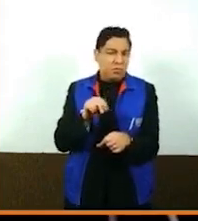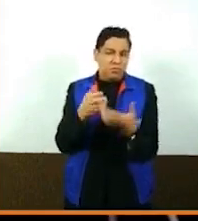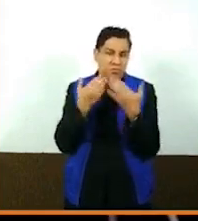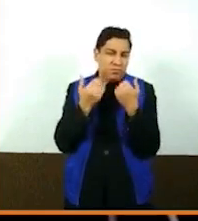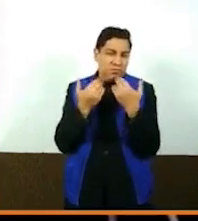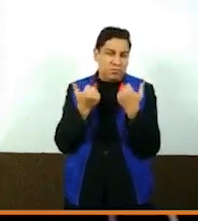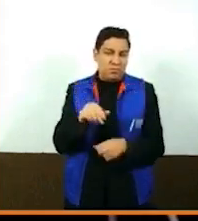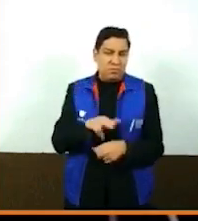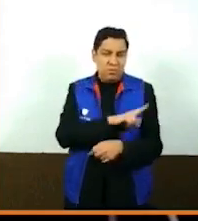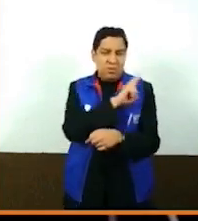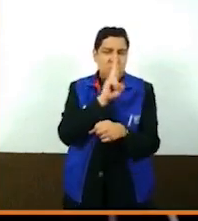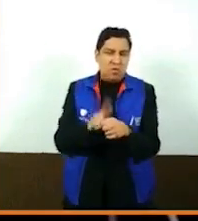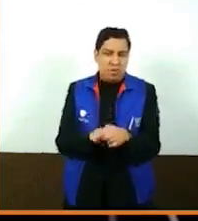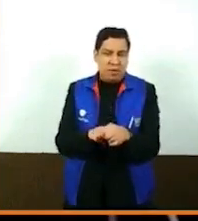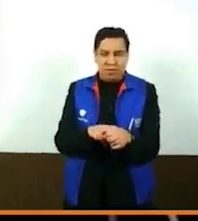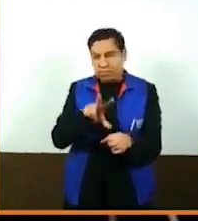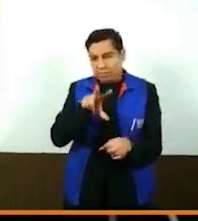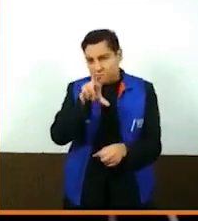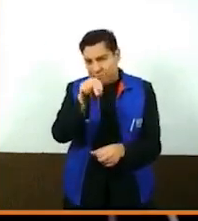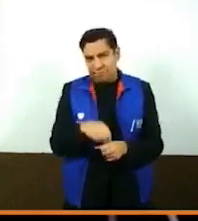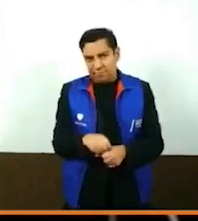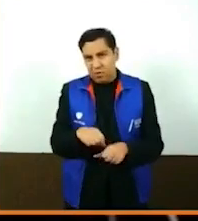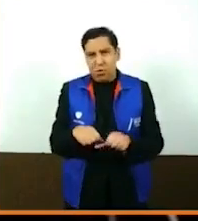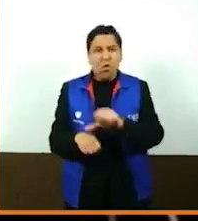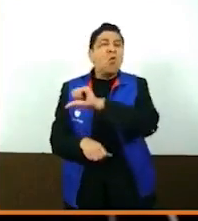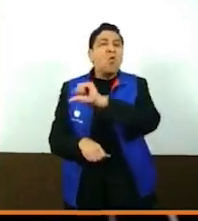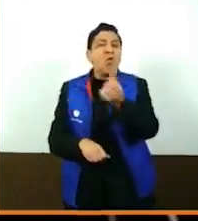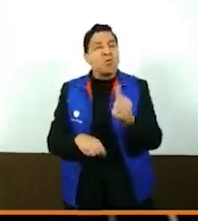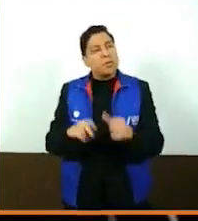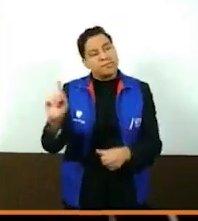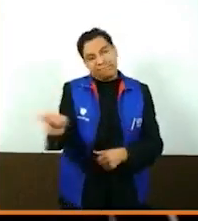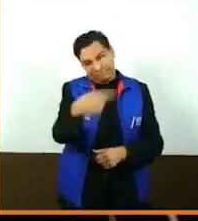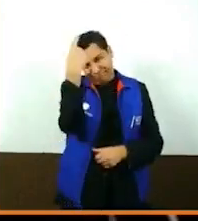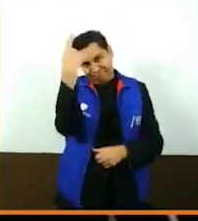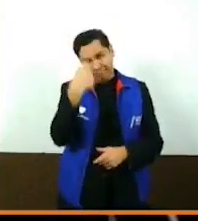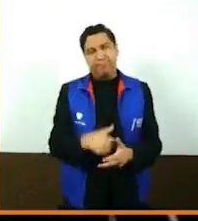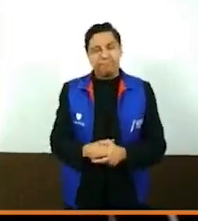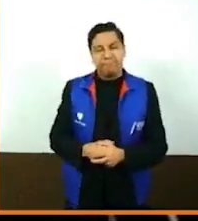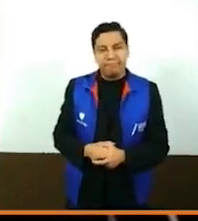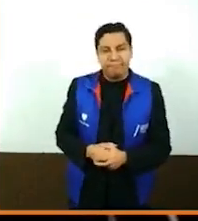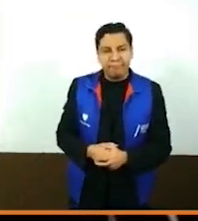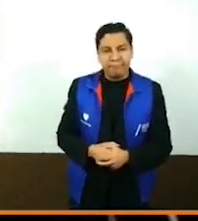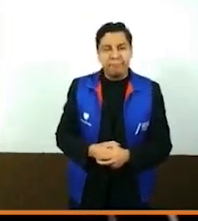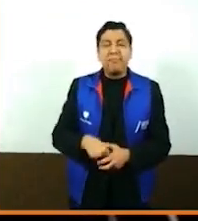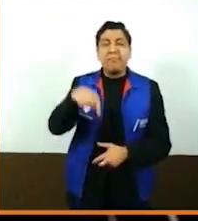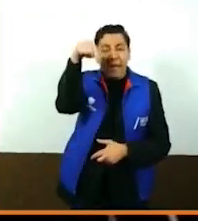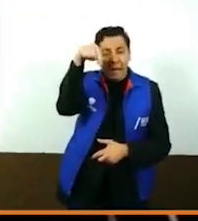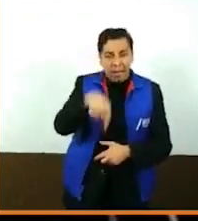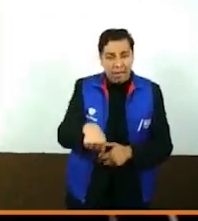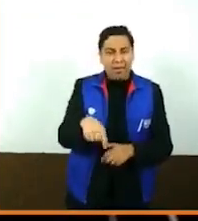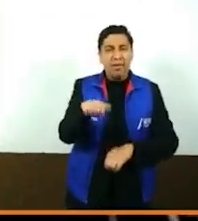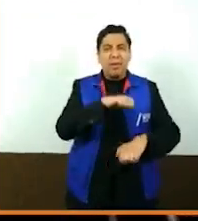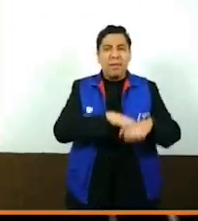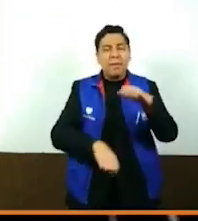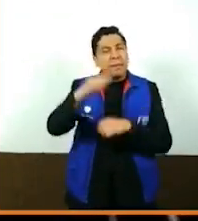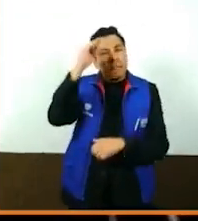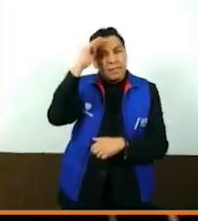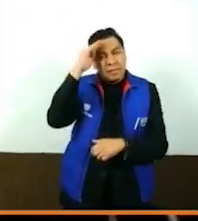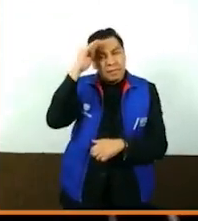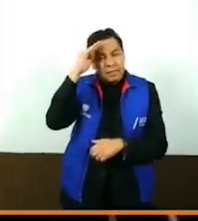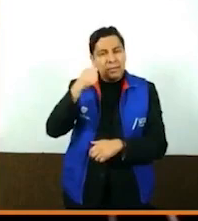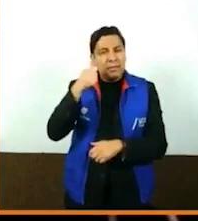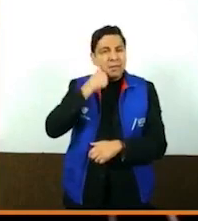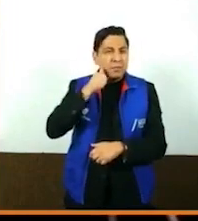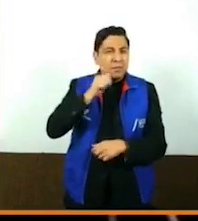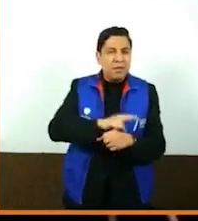existe. Normal es sustentable y si no, mira, pues vete a otra empresa porque aquí no funciona. Porque estamos pensando en la sustentabilidad